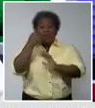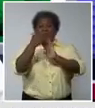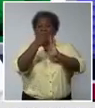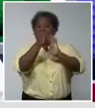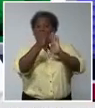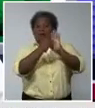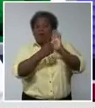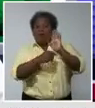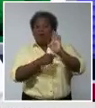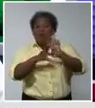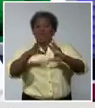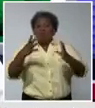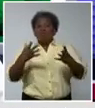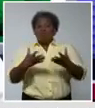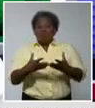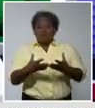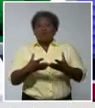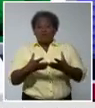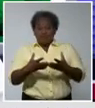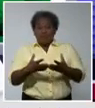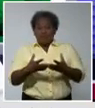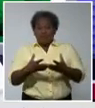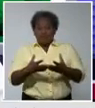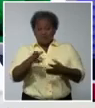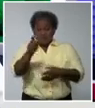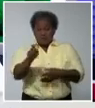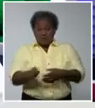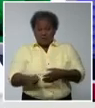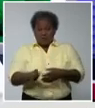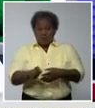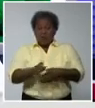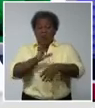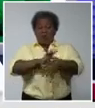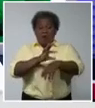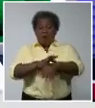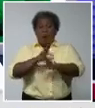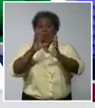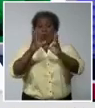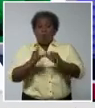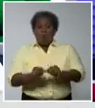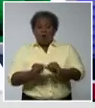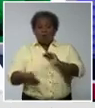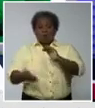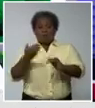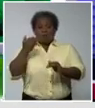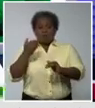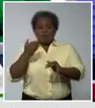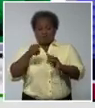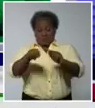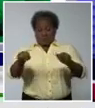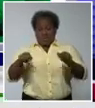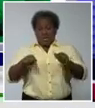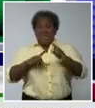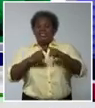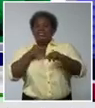mundo. De los casos que han enfermado, ¿cuántos se recuperan? En terapia intensiva,